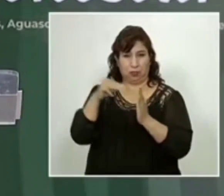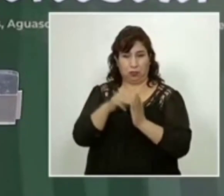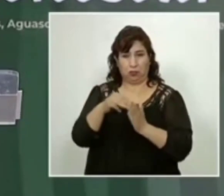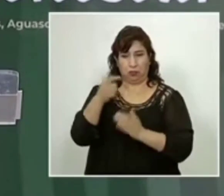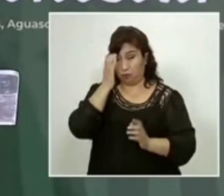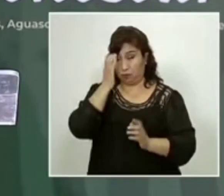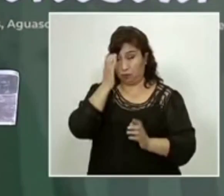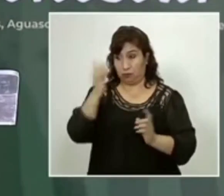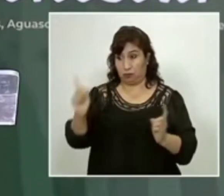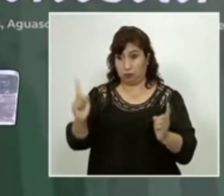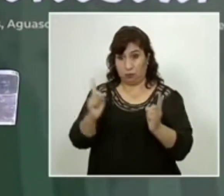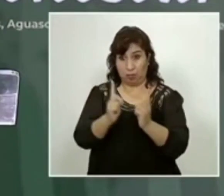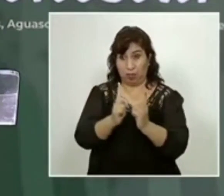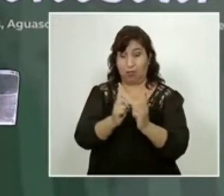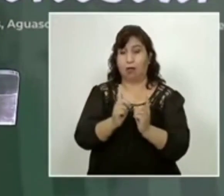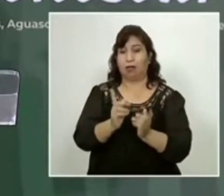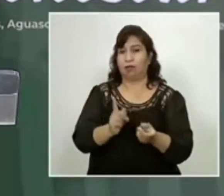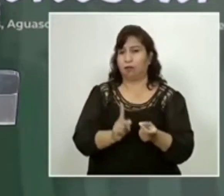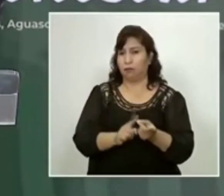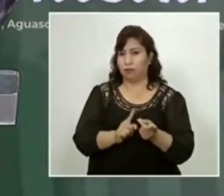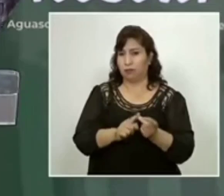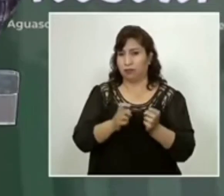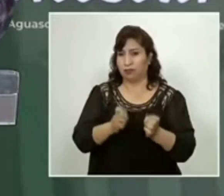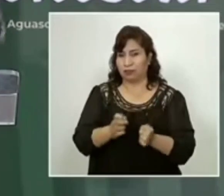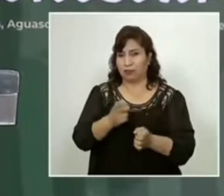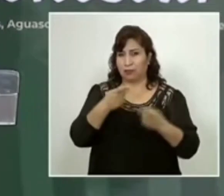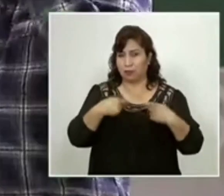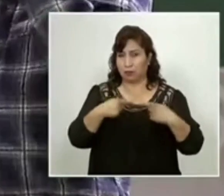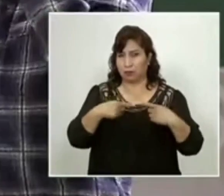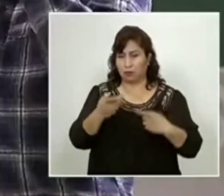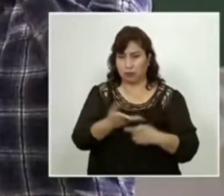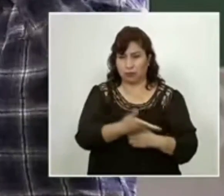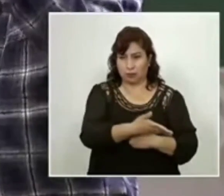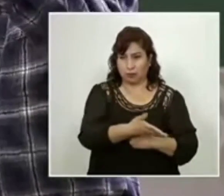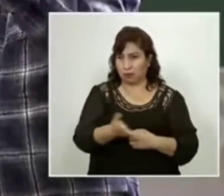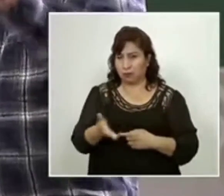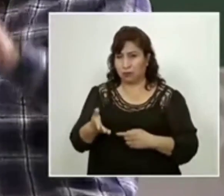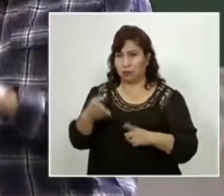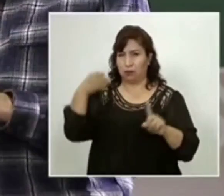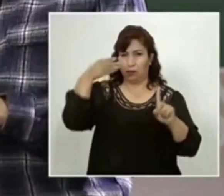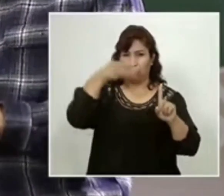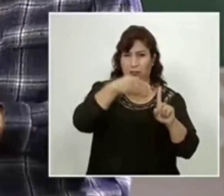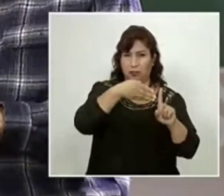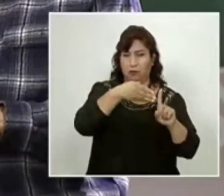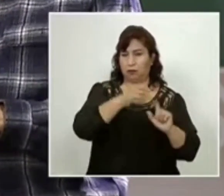3,000 millones de pesos. Lo que estaba esa población objetivo,